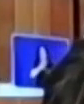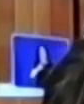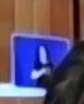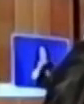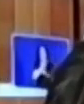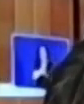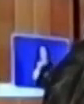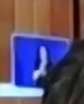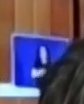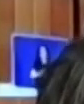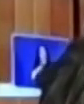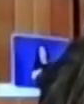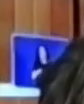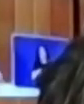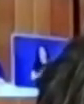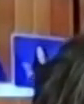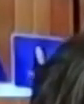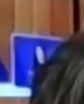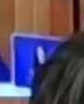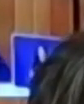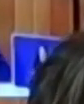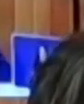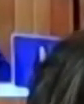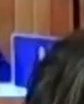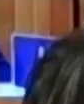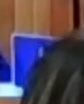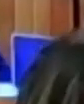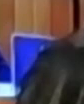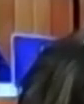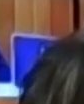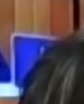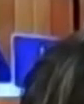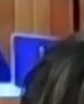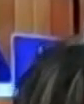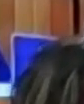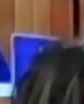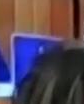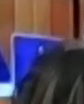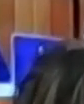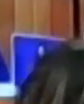o propio país, pois moito menos sensibles ás demandas e ás realidades vecinas. Moitas grazas